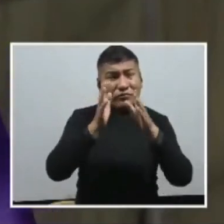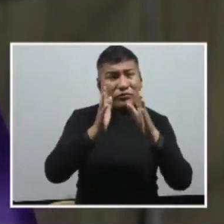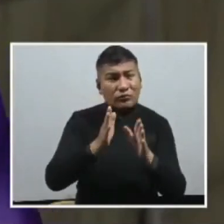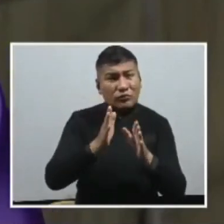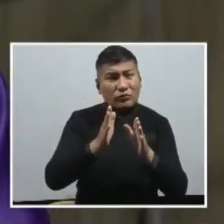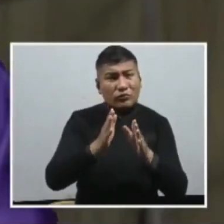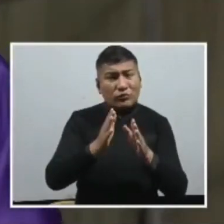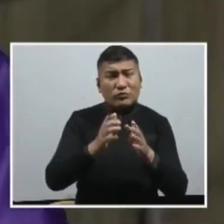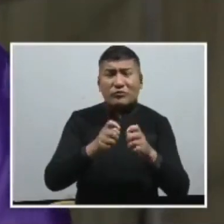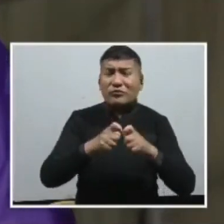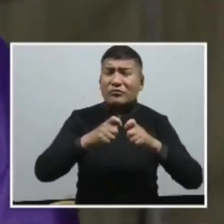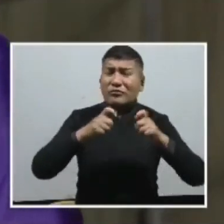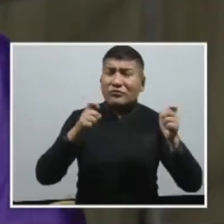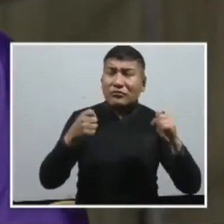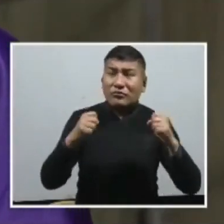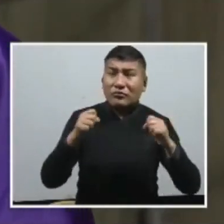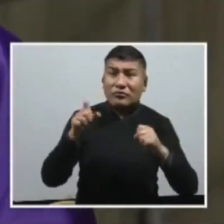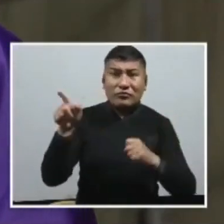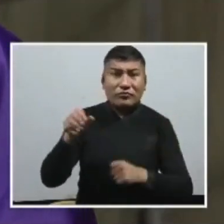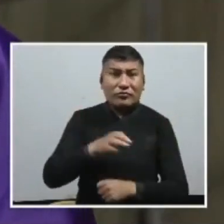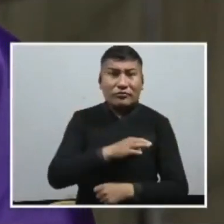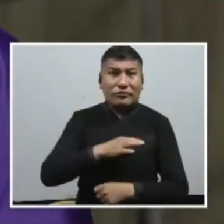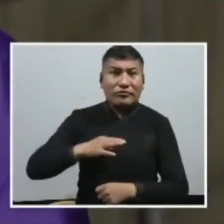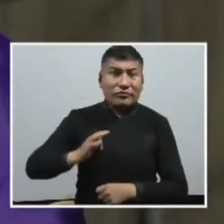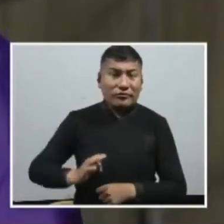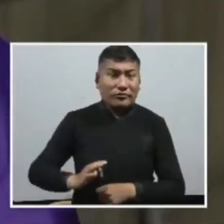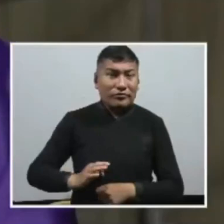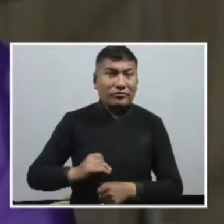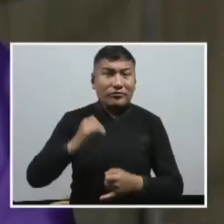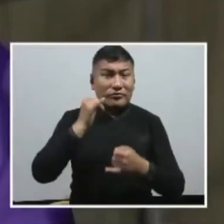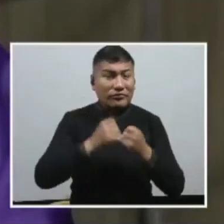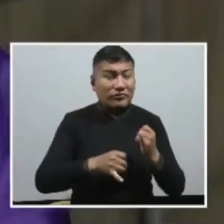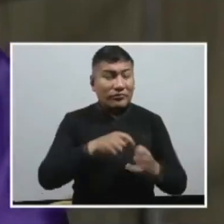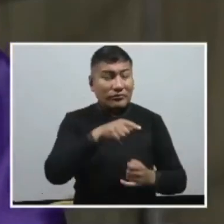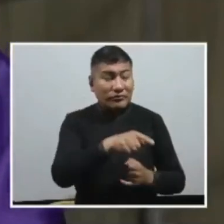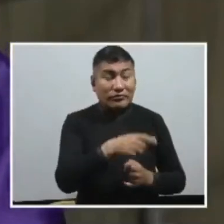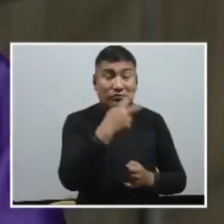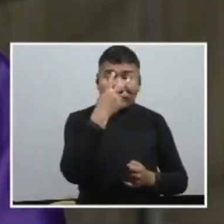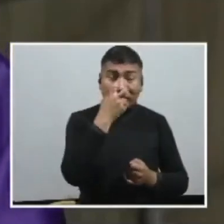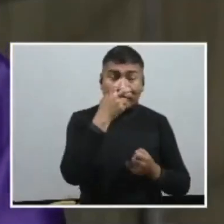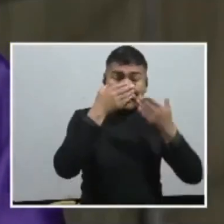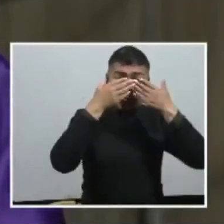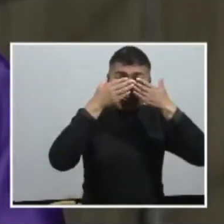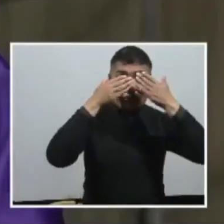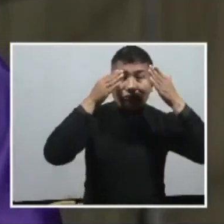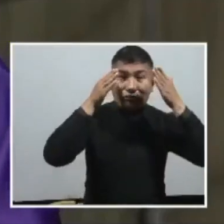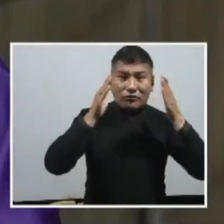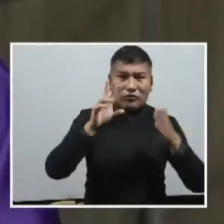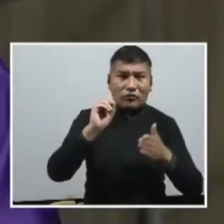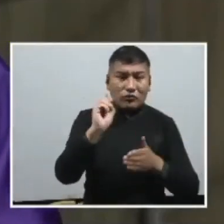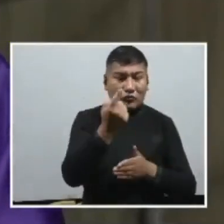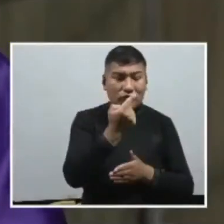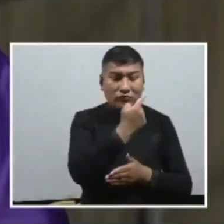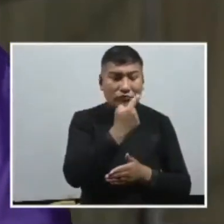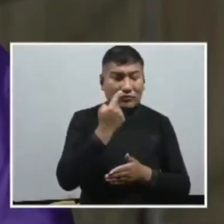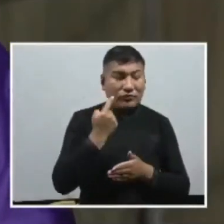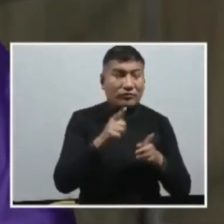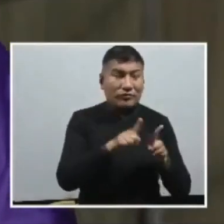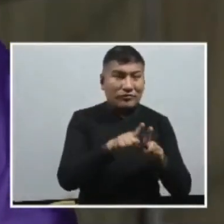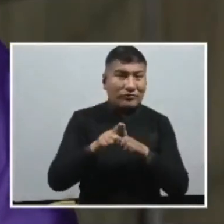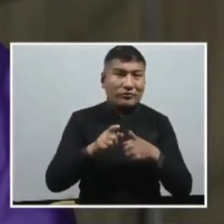gran tensión con los fariseos. Y finalmente el ciego ve, no solamente con los ojos, sino también con el